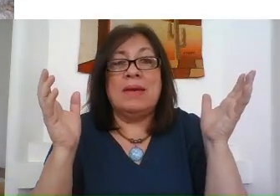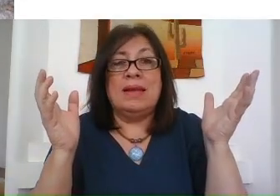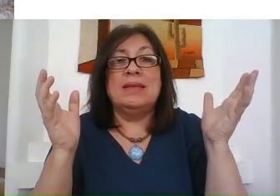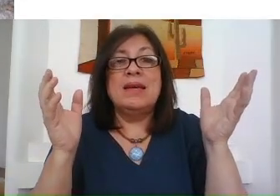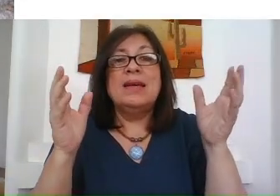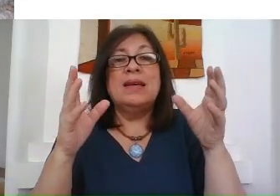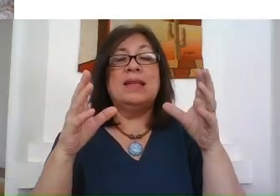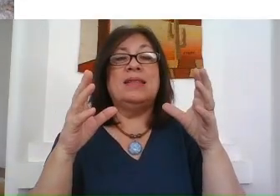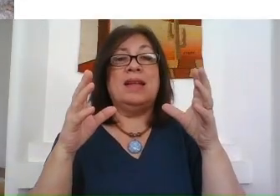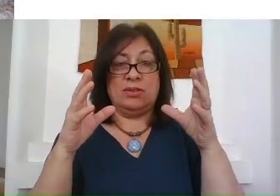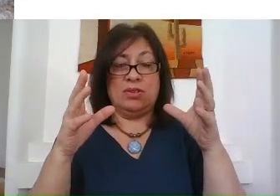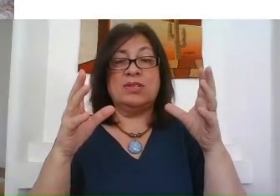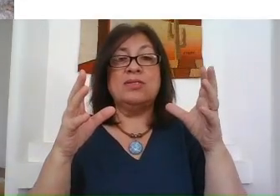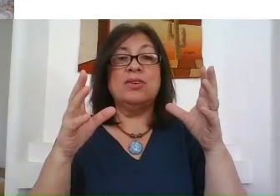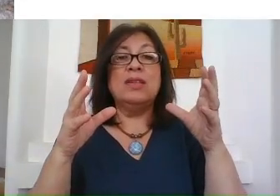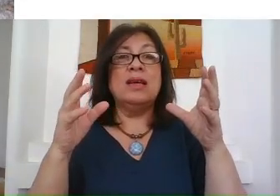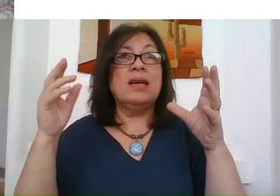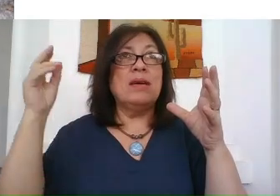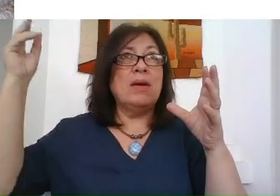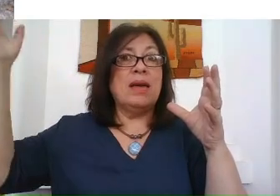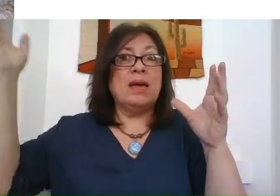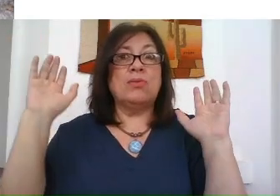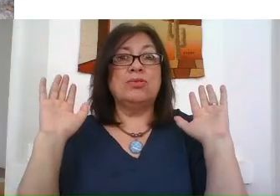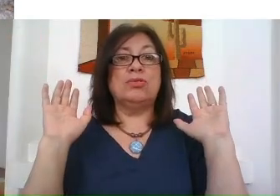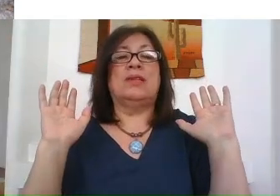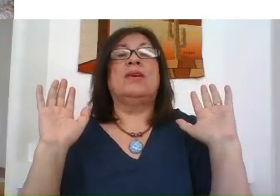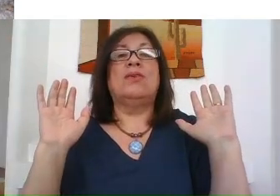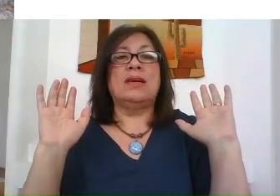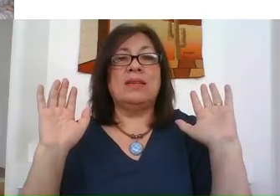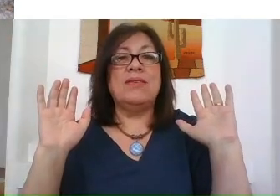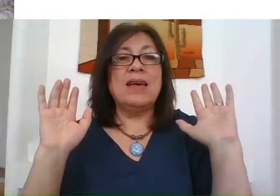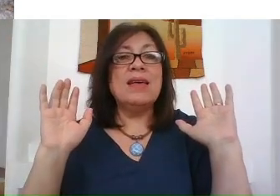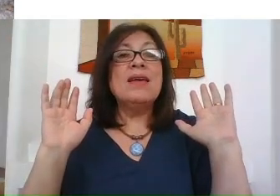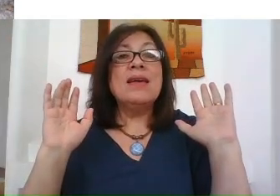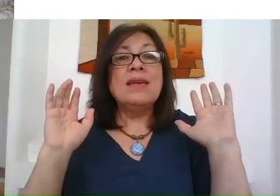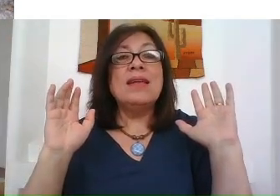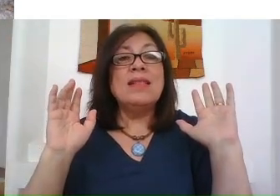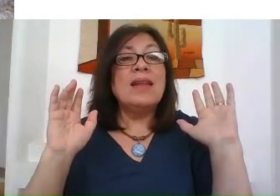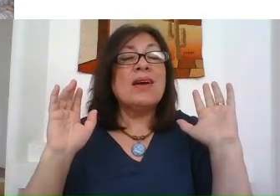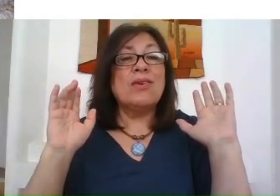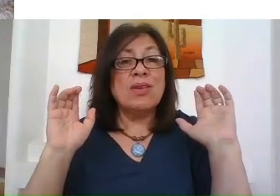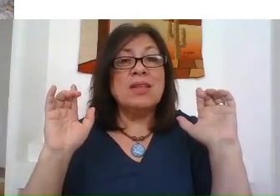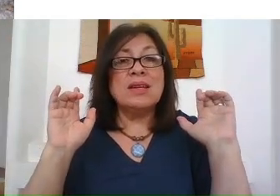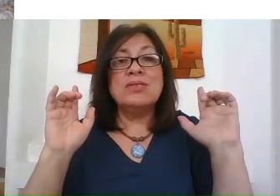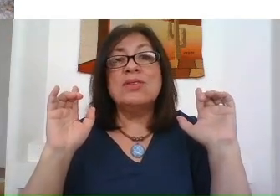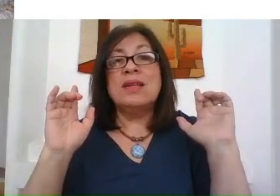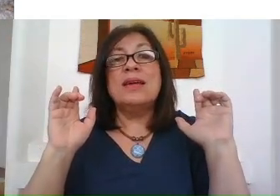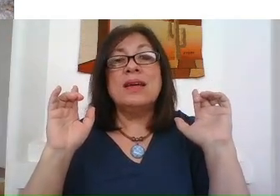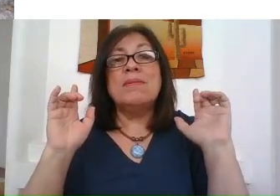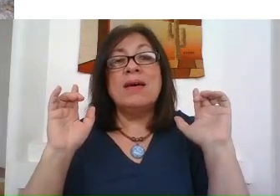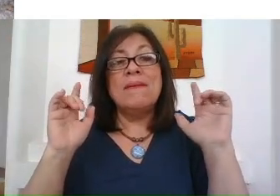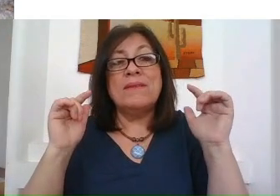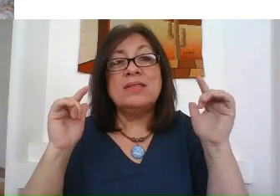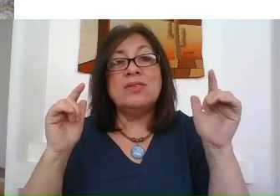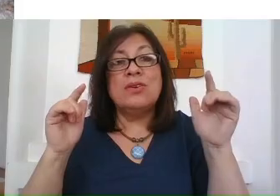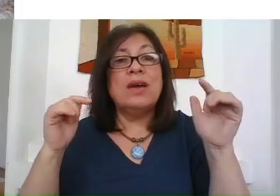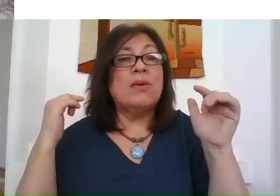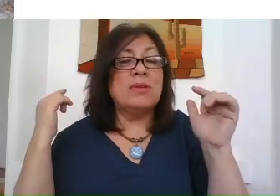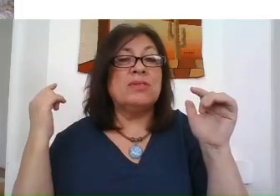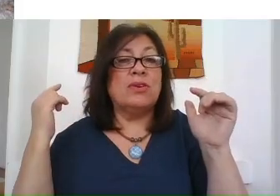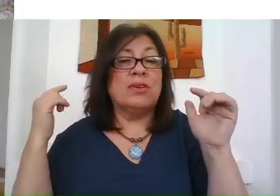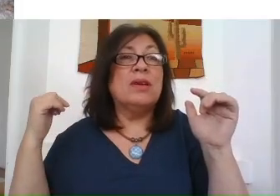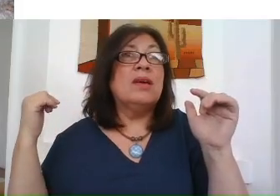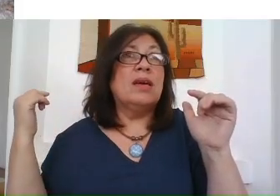claramente dos niveles, el de la asociación del esquema, escucho y detengo la actividad, y el de la coordinación del esquema,